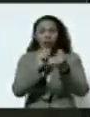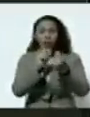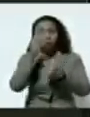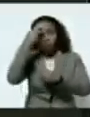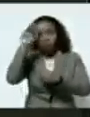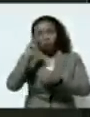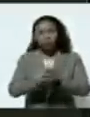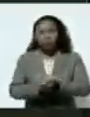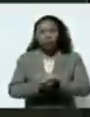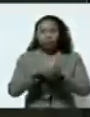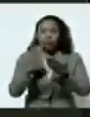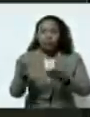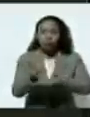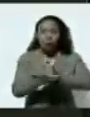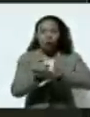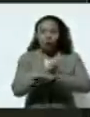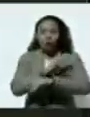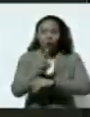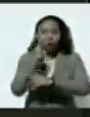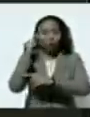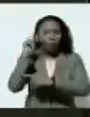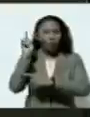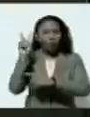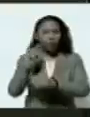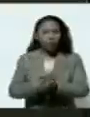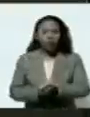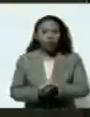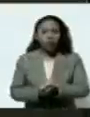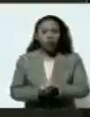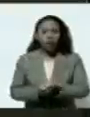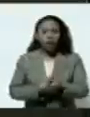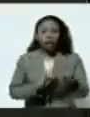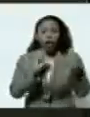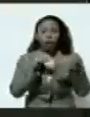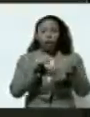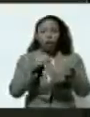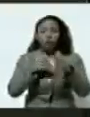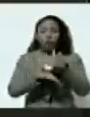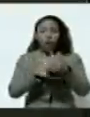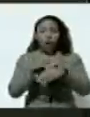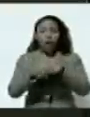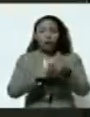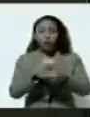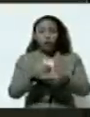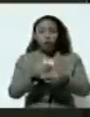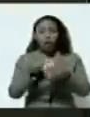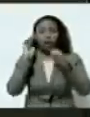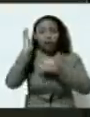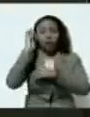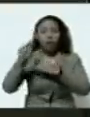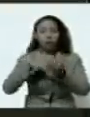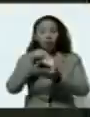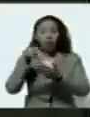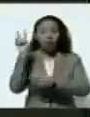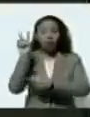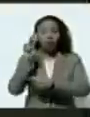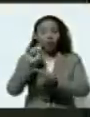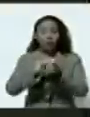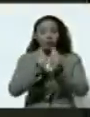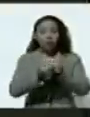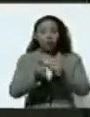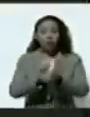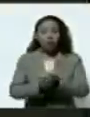México y el gobierno de la República Bolivariana de Venezuela, fue un acuerdo que después fue refrendado en la Asamblea Nacional de Venezuela y se convirtió en un